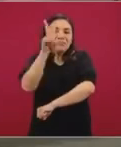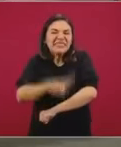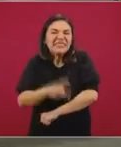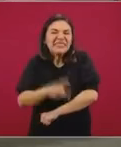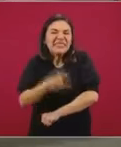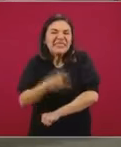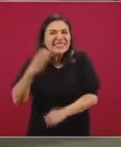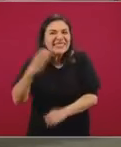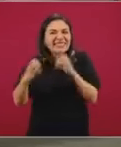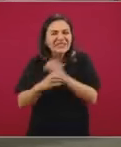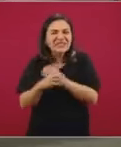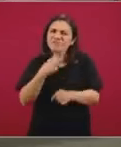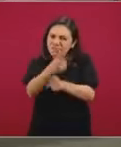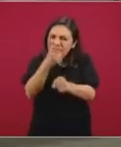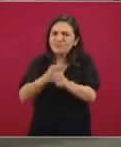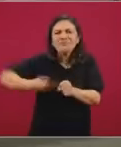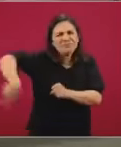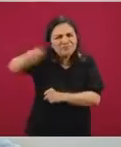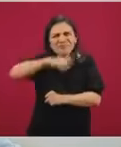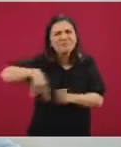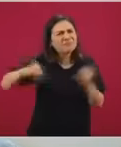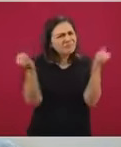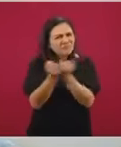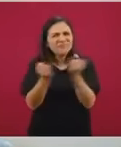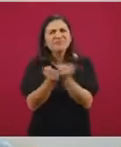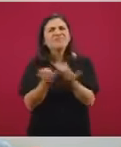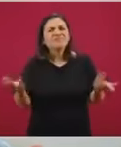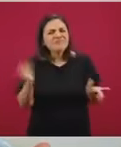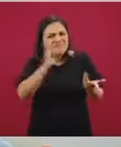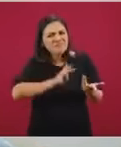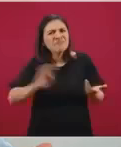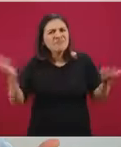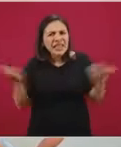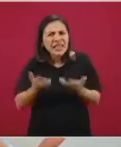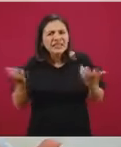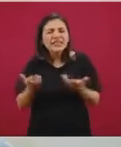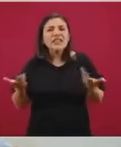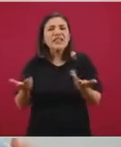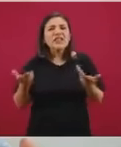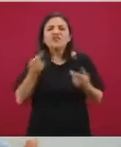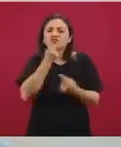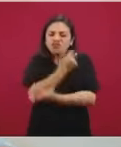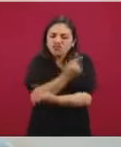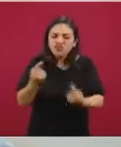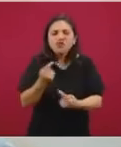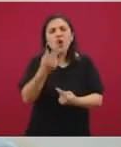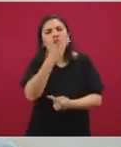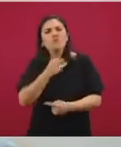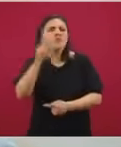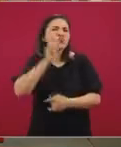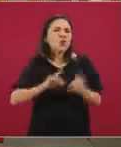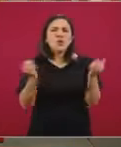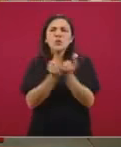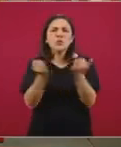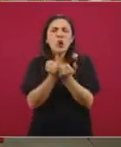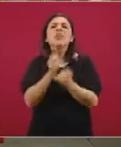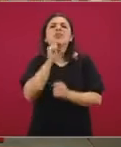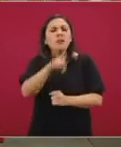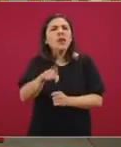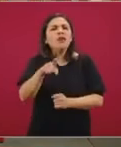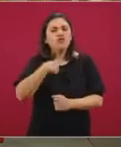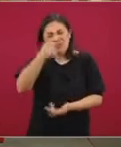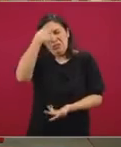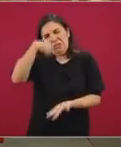verdad, invitamos a todas y a todos, a los niños, a las niñas, incluso